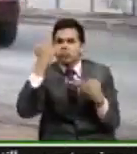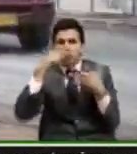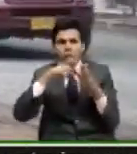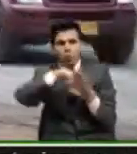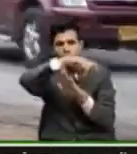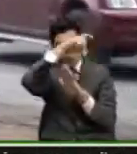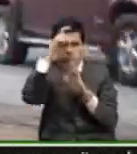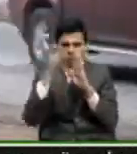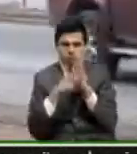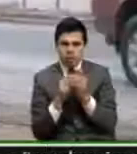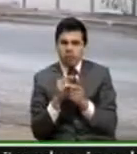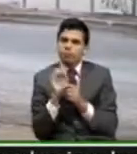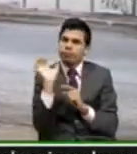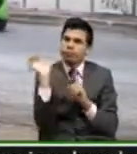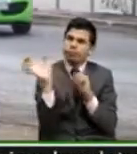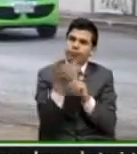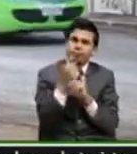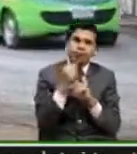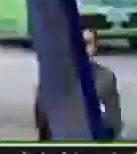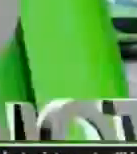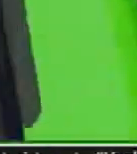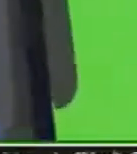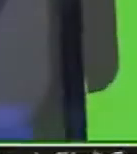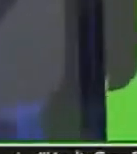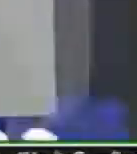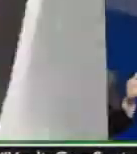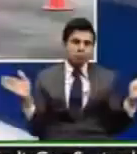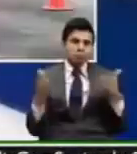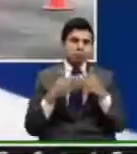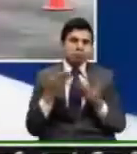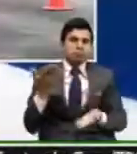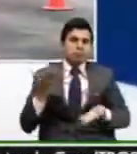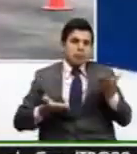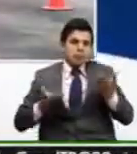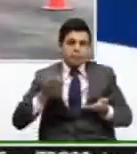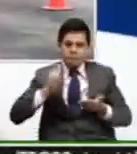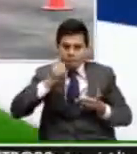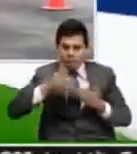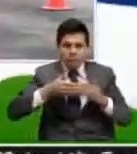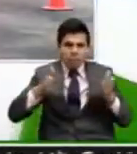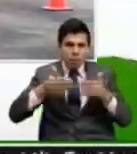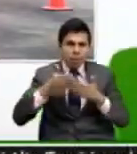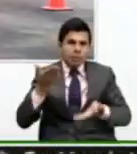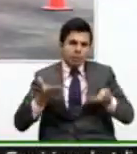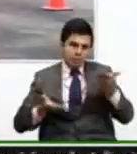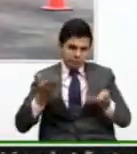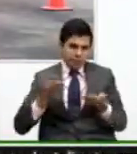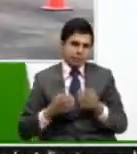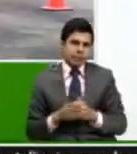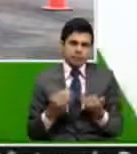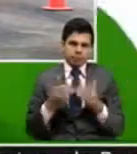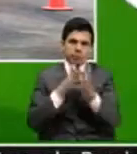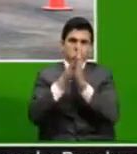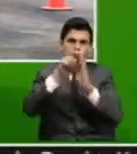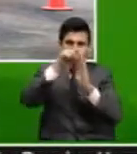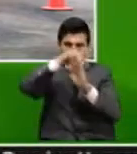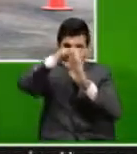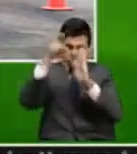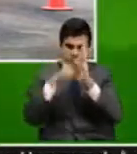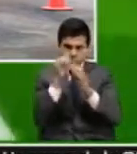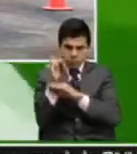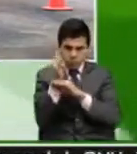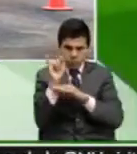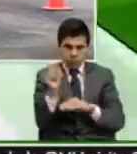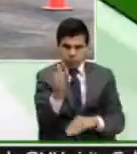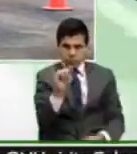esta prueba pueda permitir si mañana se abre o no el paso peatonal de este puente Esta es toda la información con la cámara de Jaime rojas